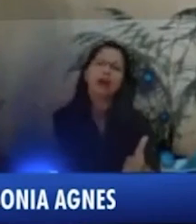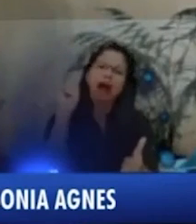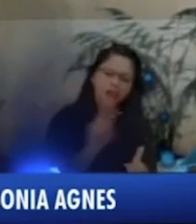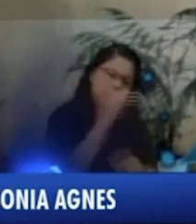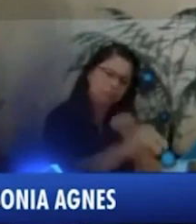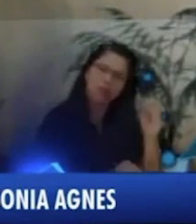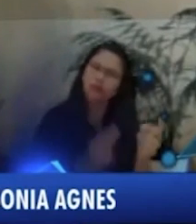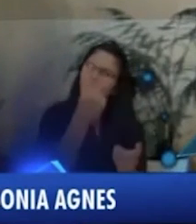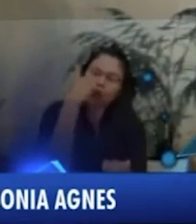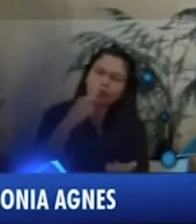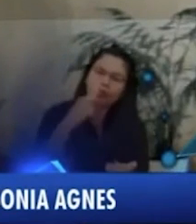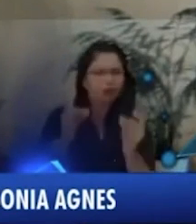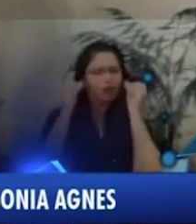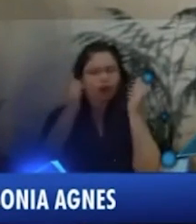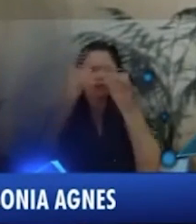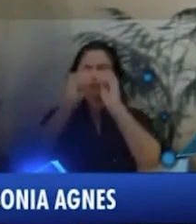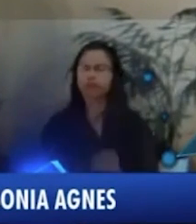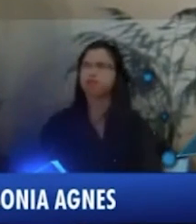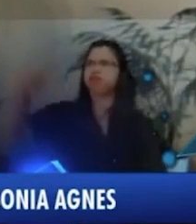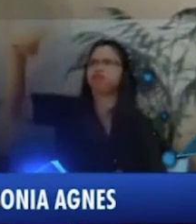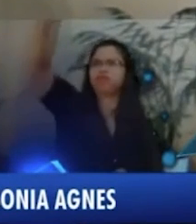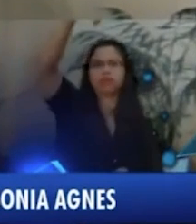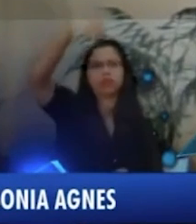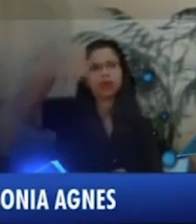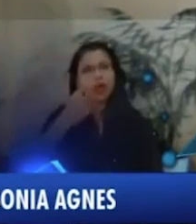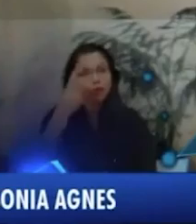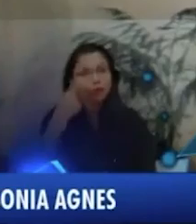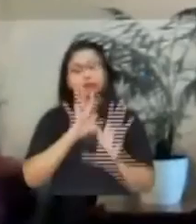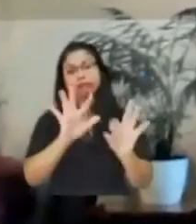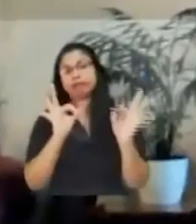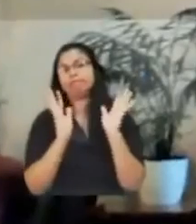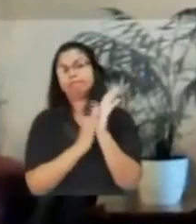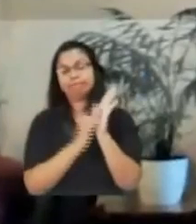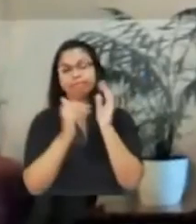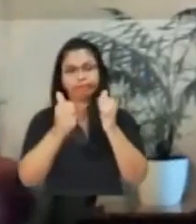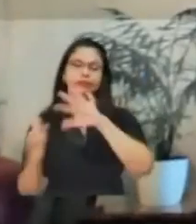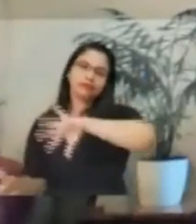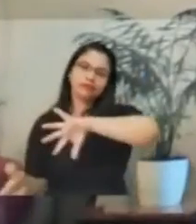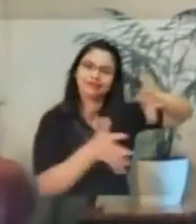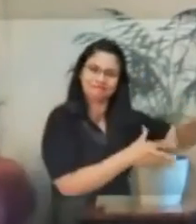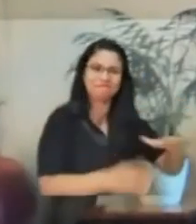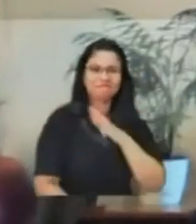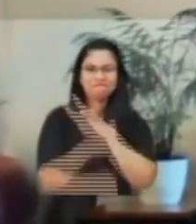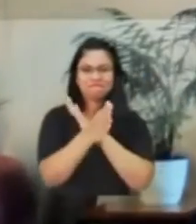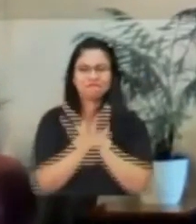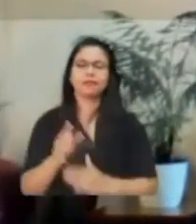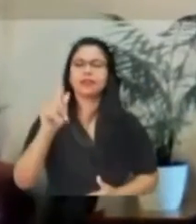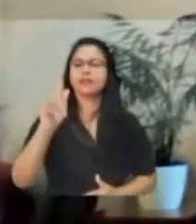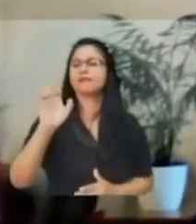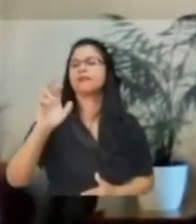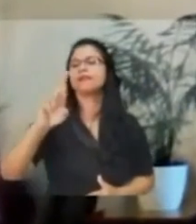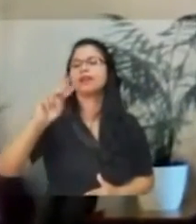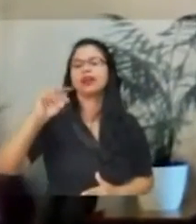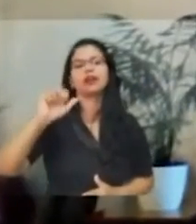bueno, esto muestra el nivel de disrupción que hay en la industria. Así que, bueno, ahora sí, vamos a pasar a Fernando. Entonces, se guardó